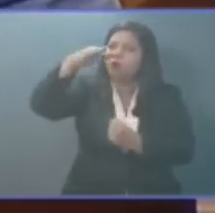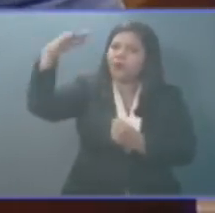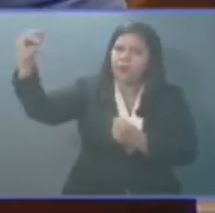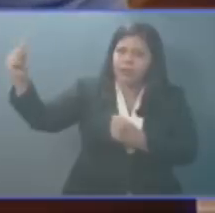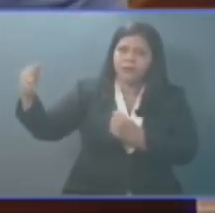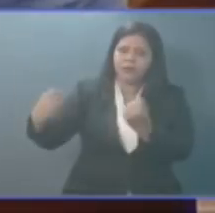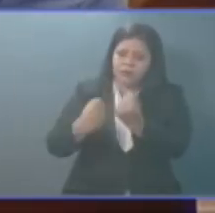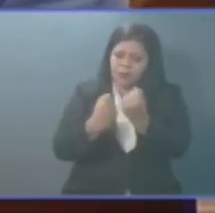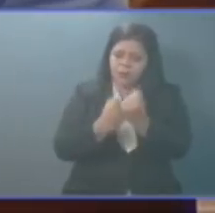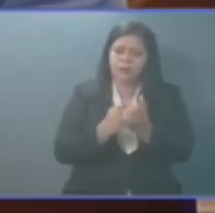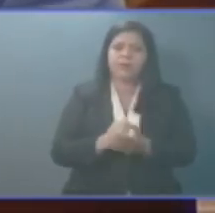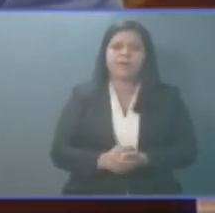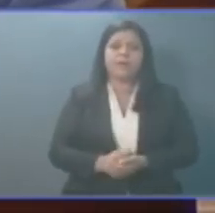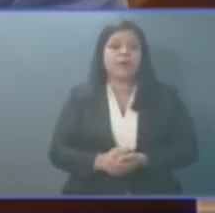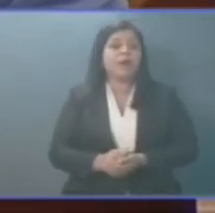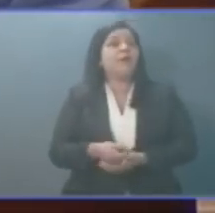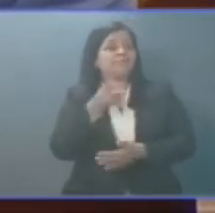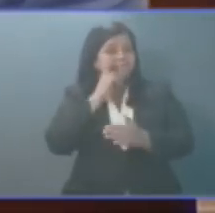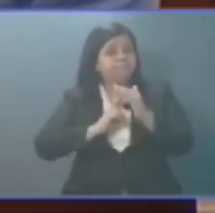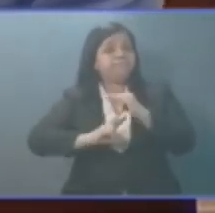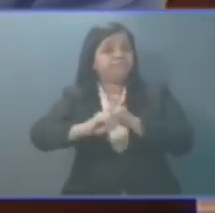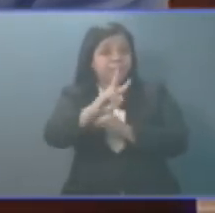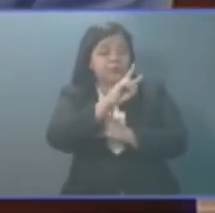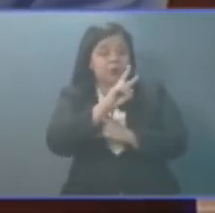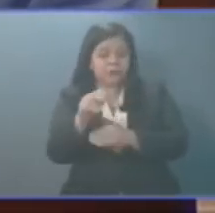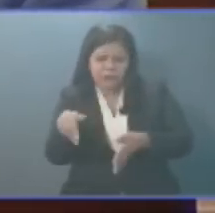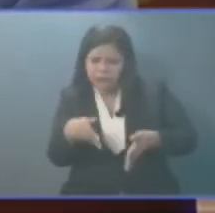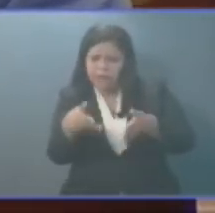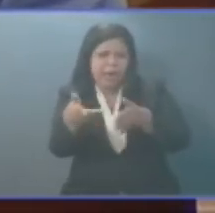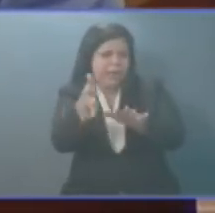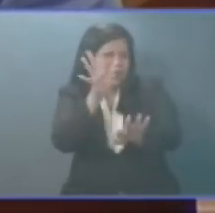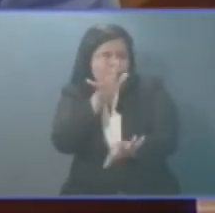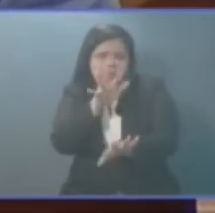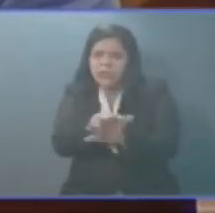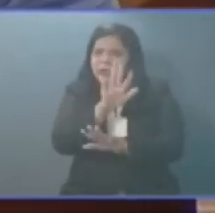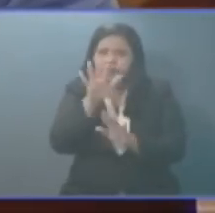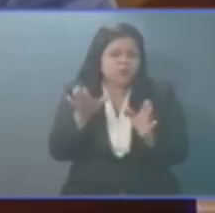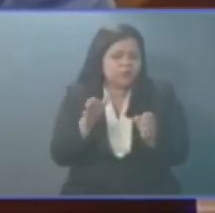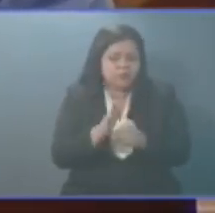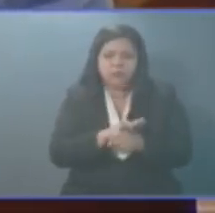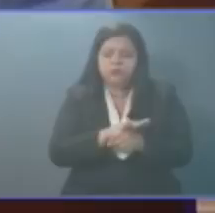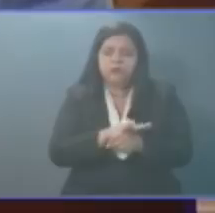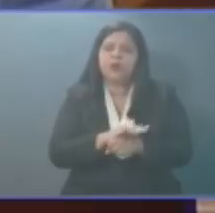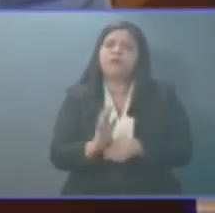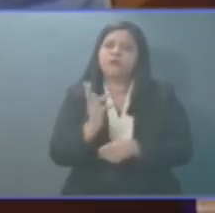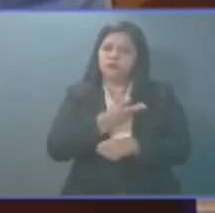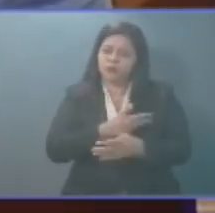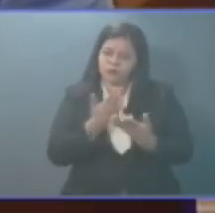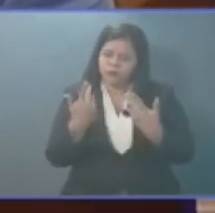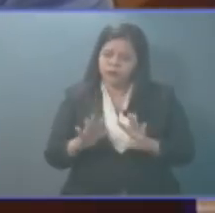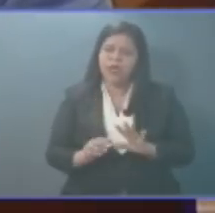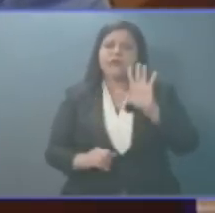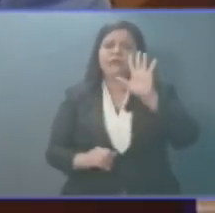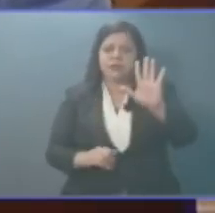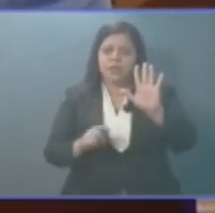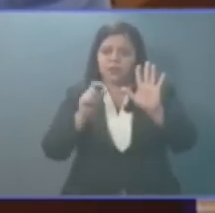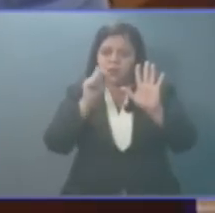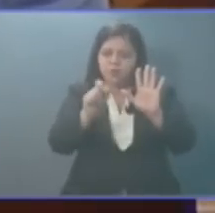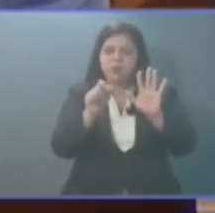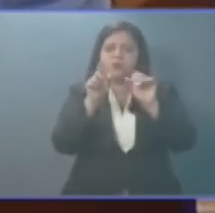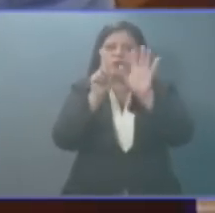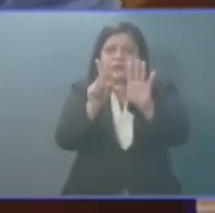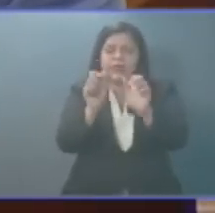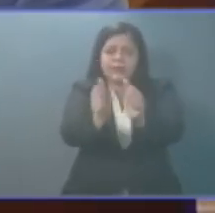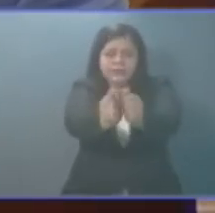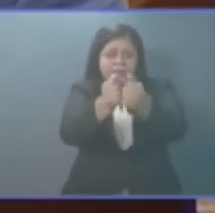internacional. Con esa visión de integración vial regional, hemos revitalizado 5.6